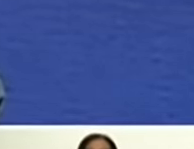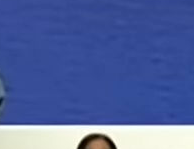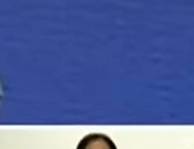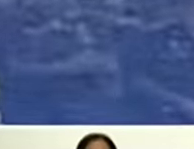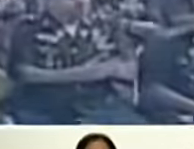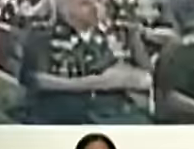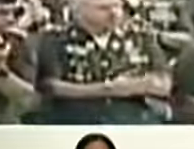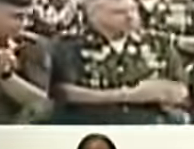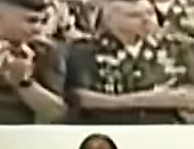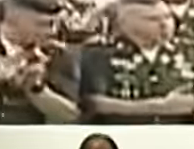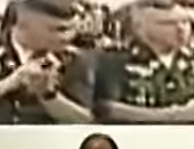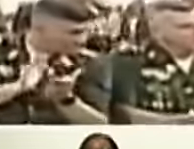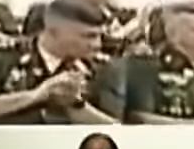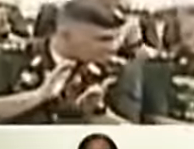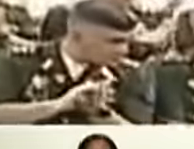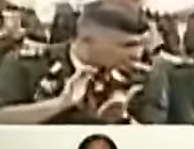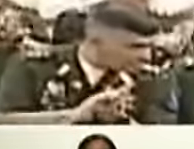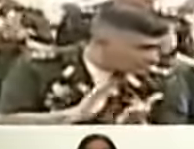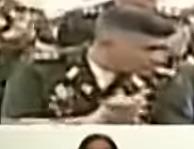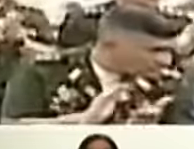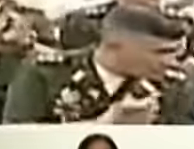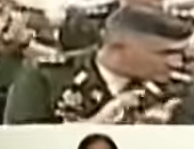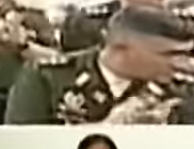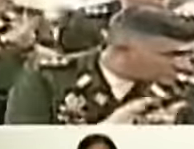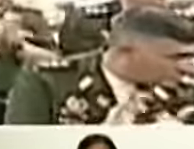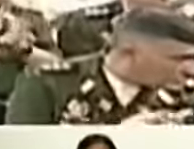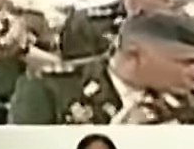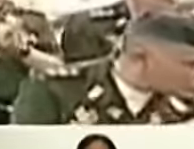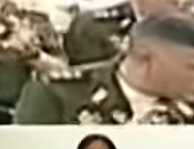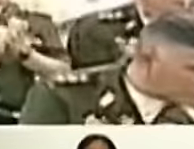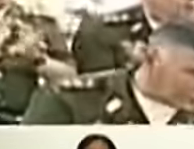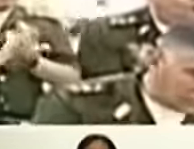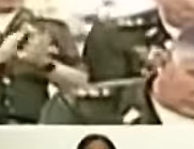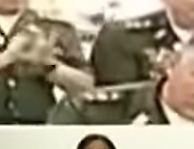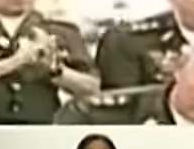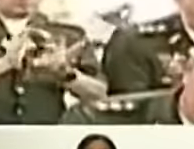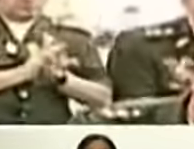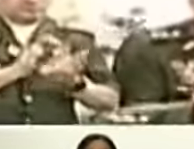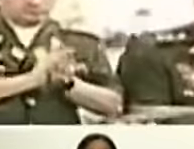la primera de toda nuestra América.